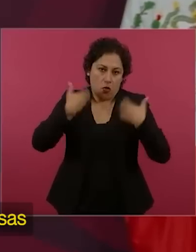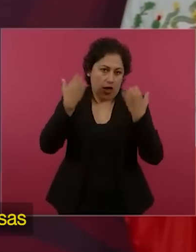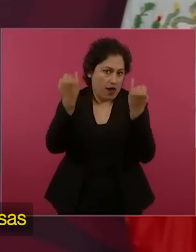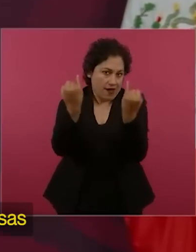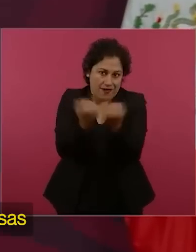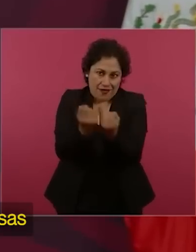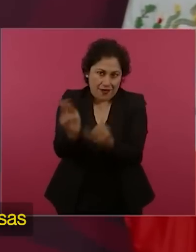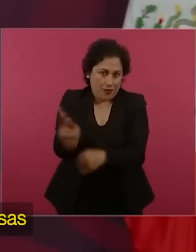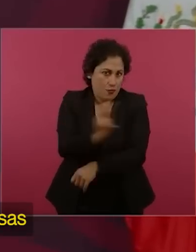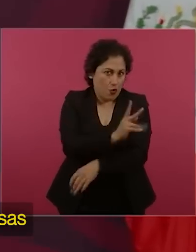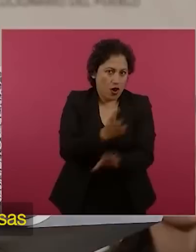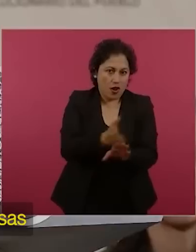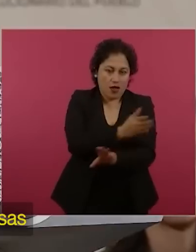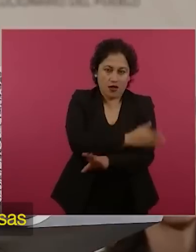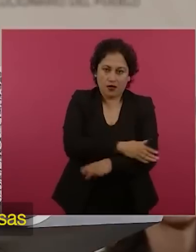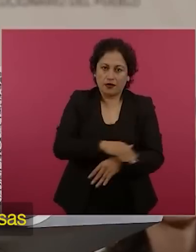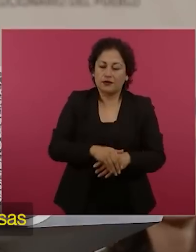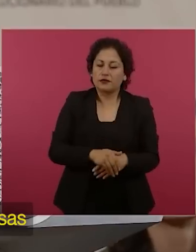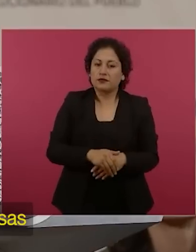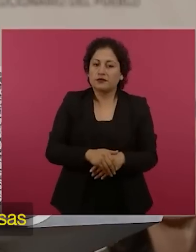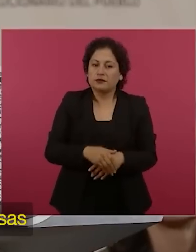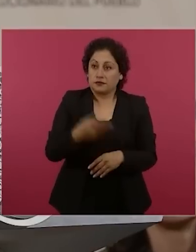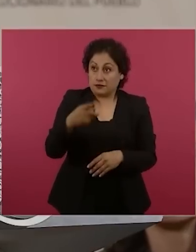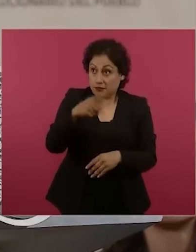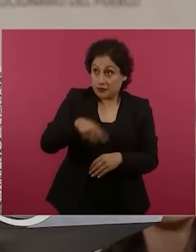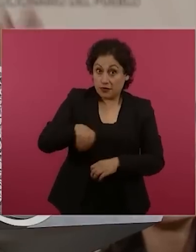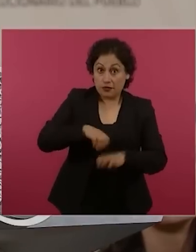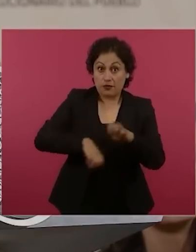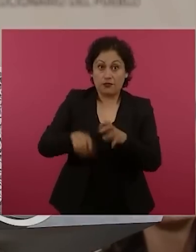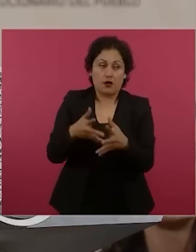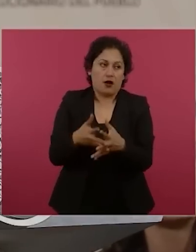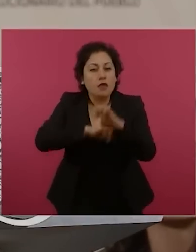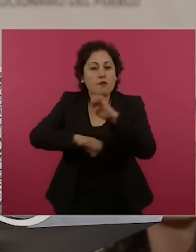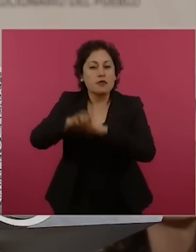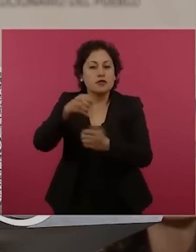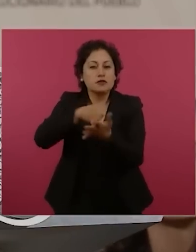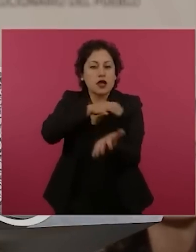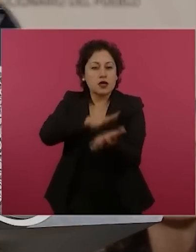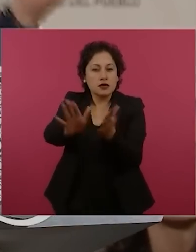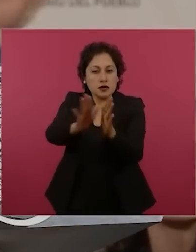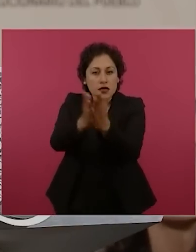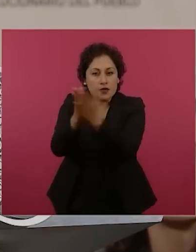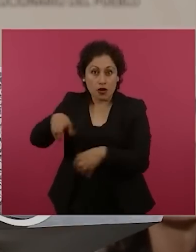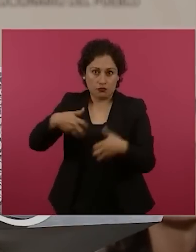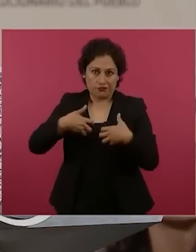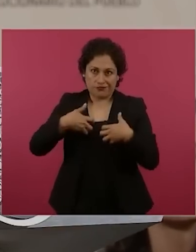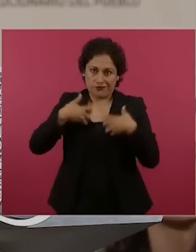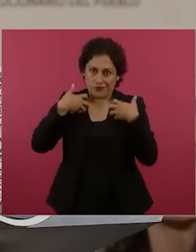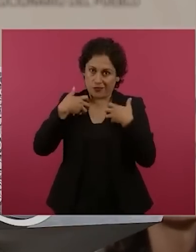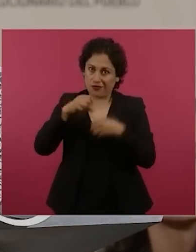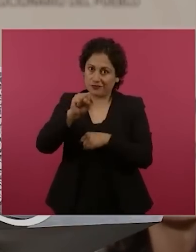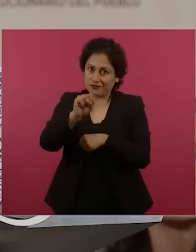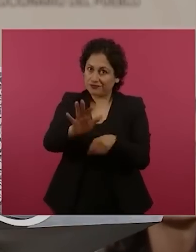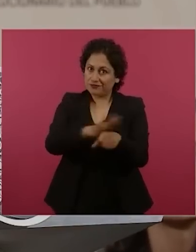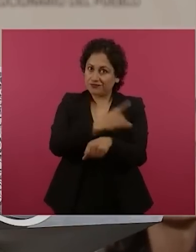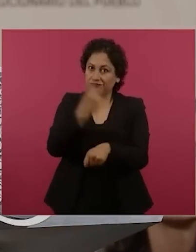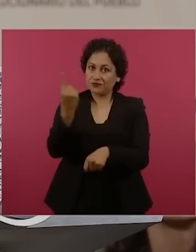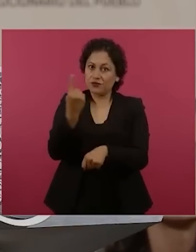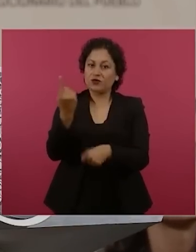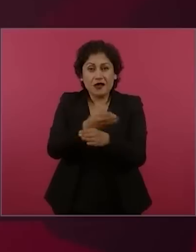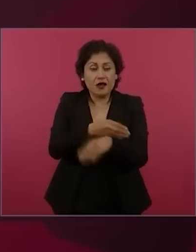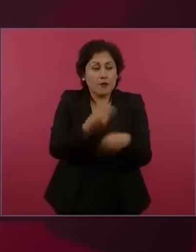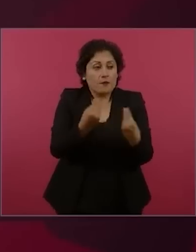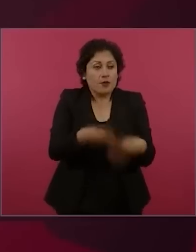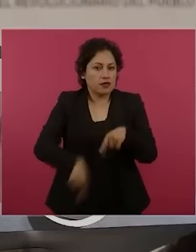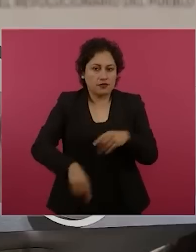saben que están vinculadas esas grandes empresas que hacían los libros, por eso es su enojo, con los medios de